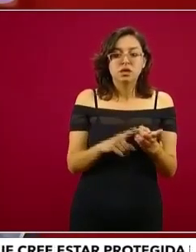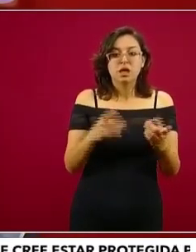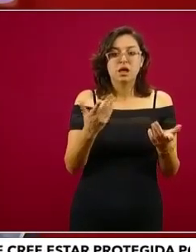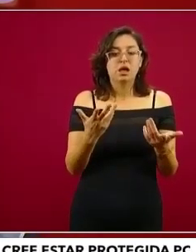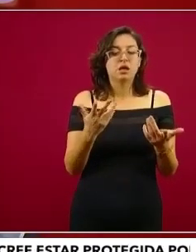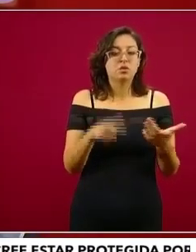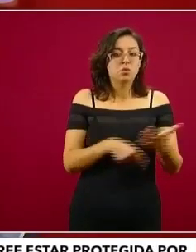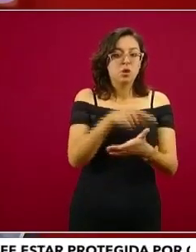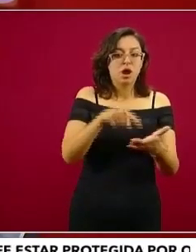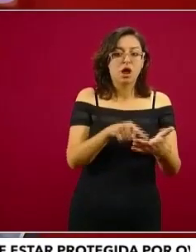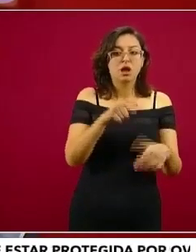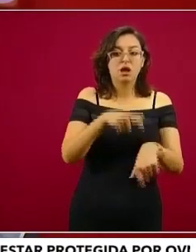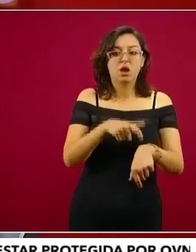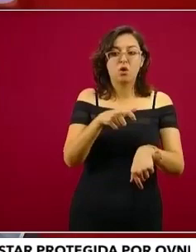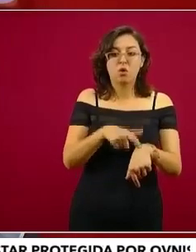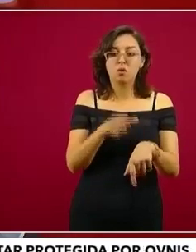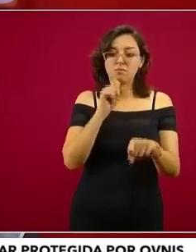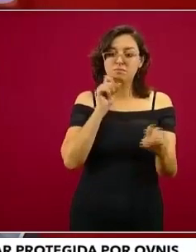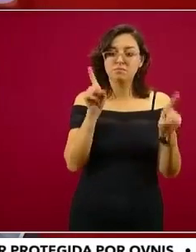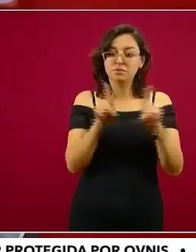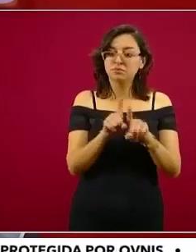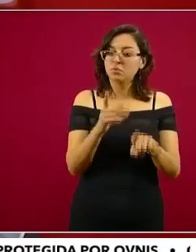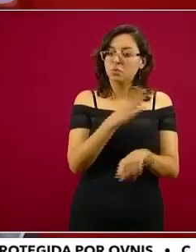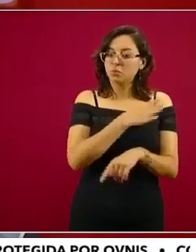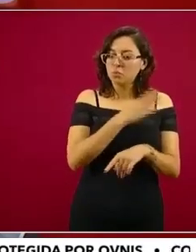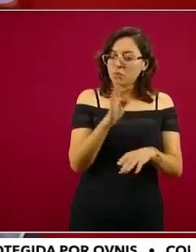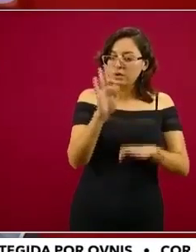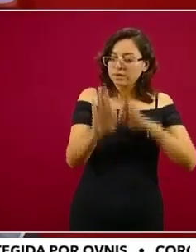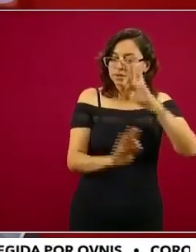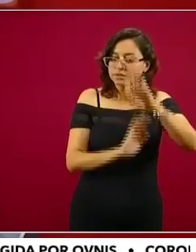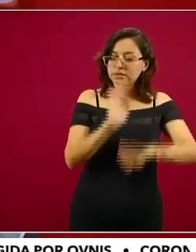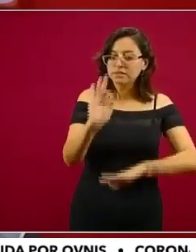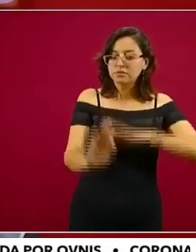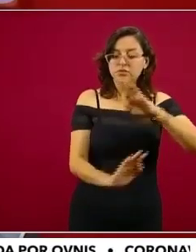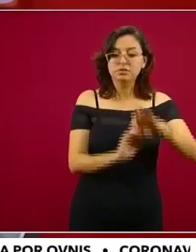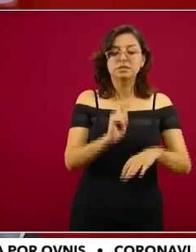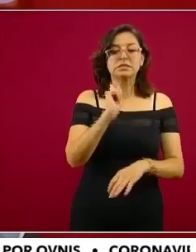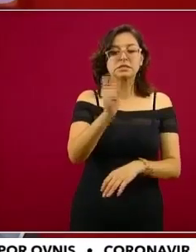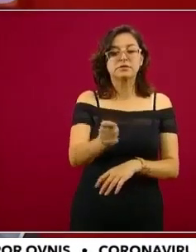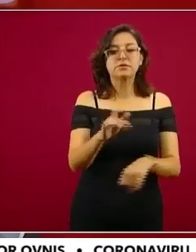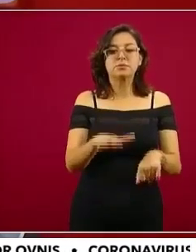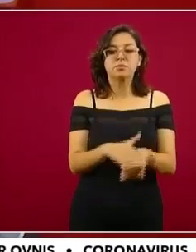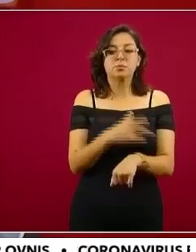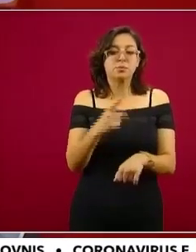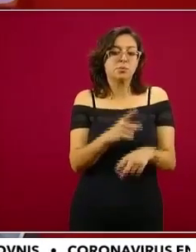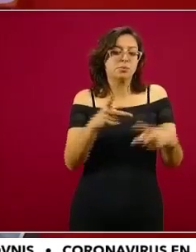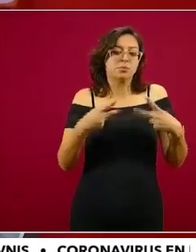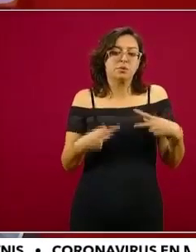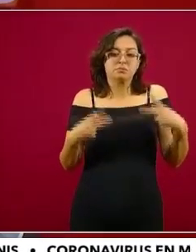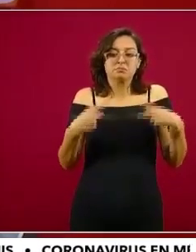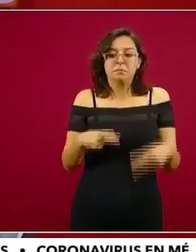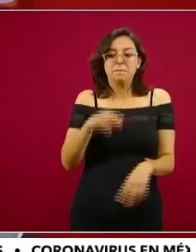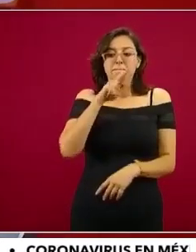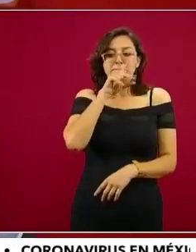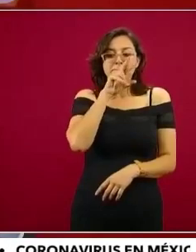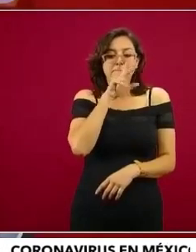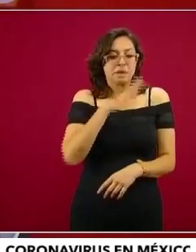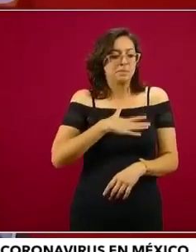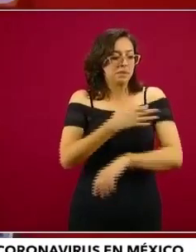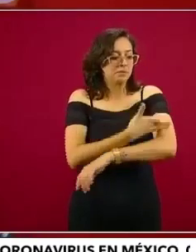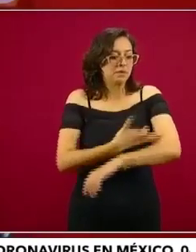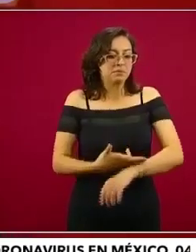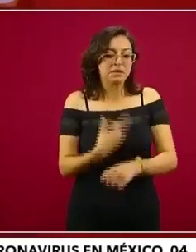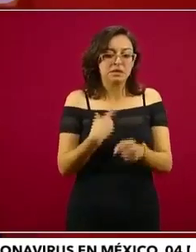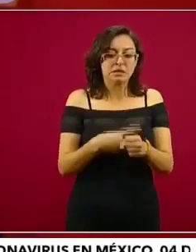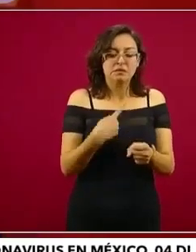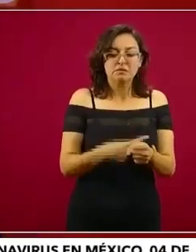acudir? Y del buen trato, ¿a qué nos estamos refiriendo? Lo digo porque pues las personas están preocupadas por su familiar